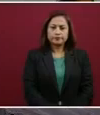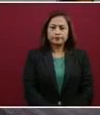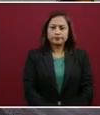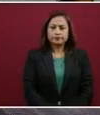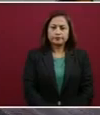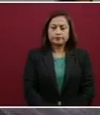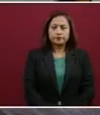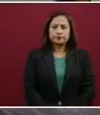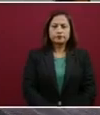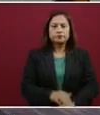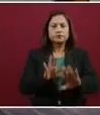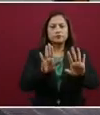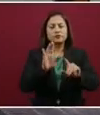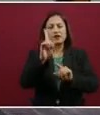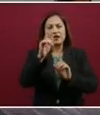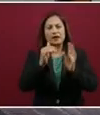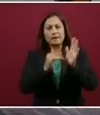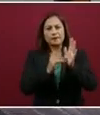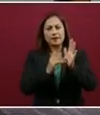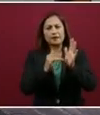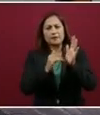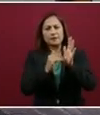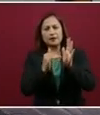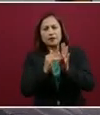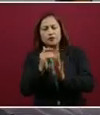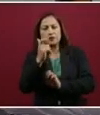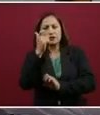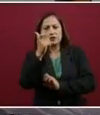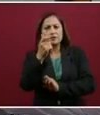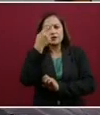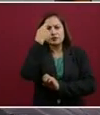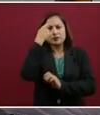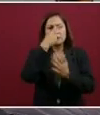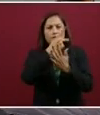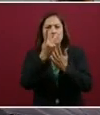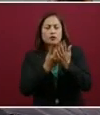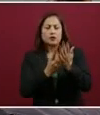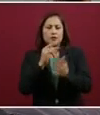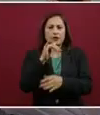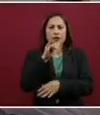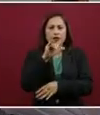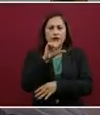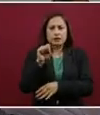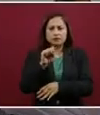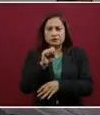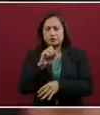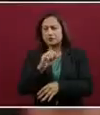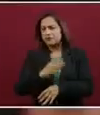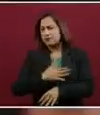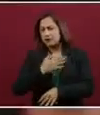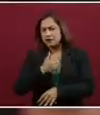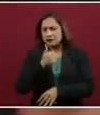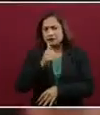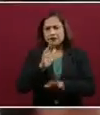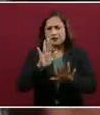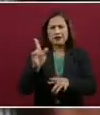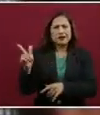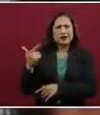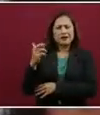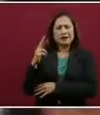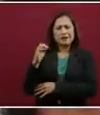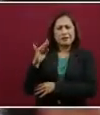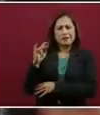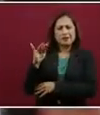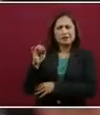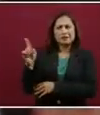De los 1,000 millones de pesos para IMSS Bienestar, ¿qué pasó con esos 1,000 millones de pesos? ¿Por qué decía Germán Martínez que no se les habían